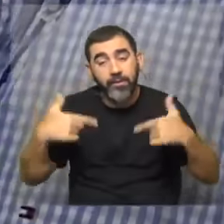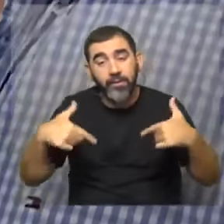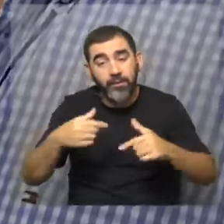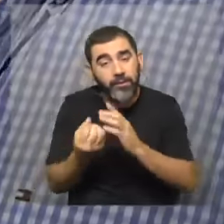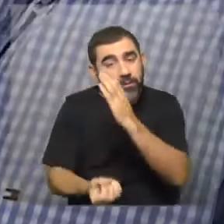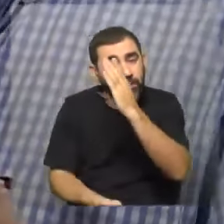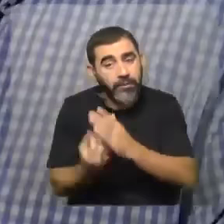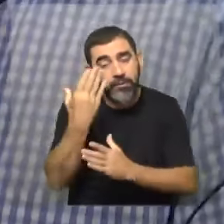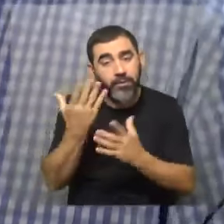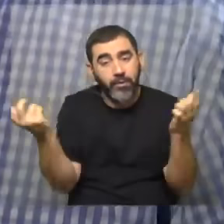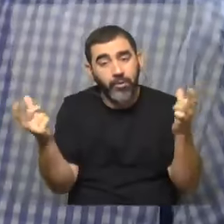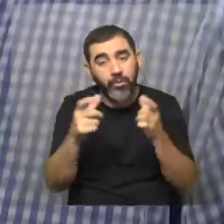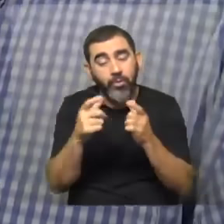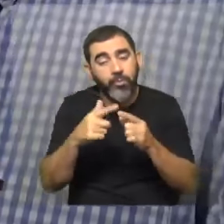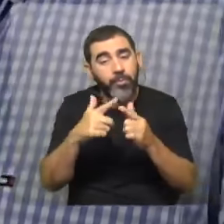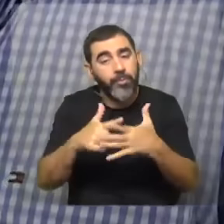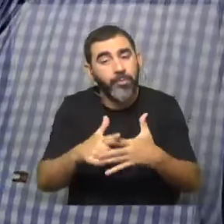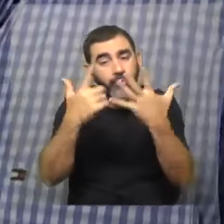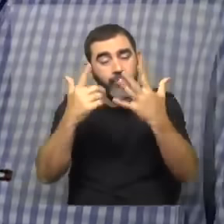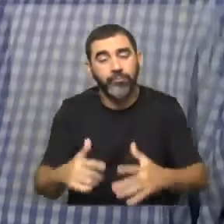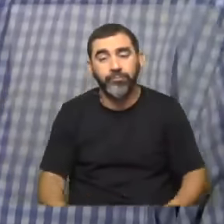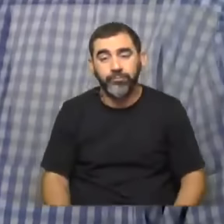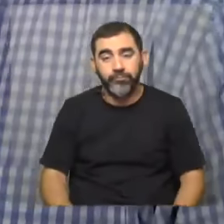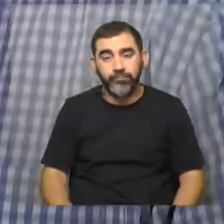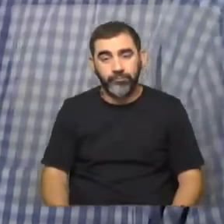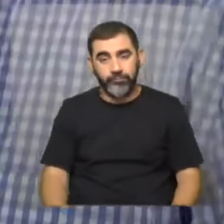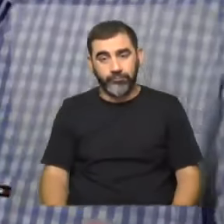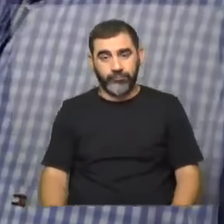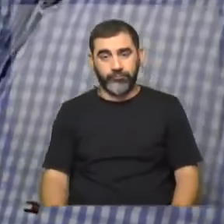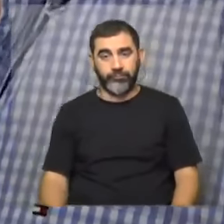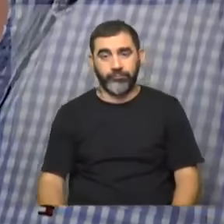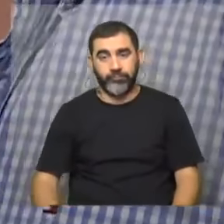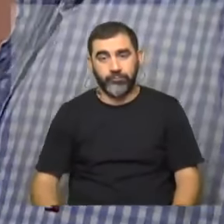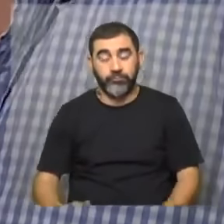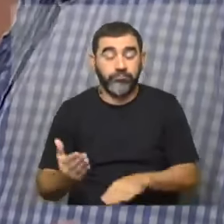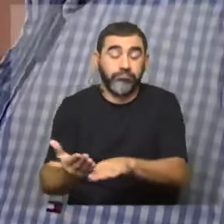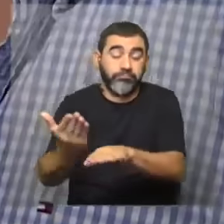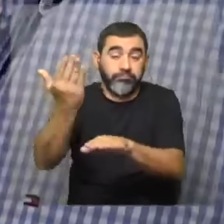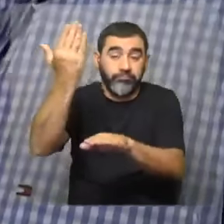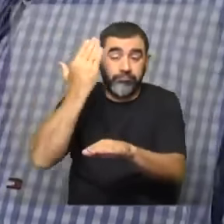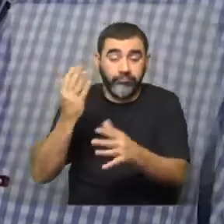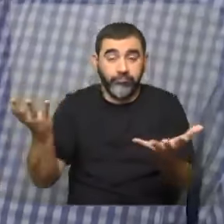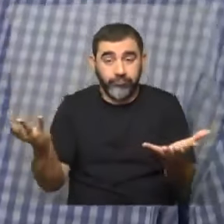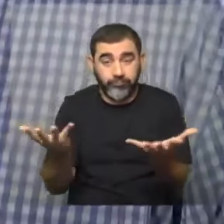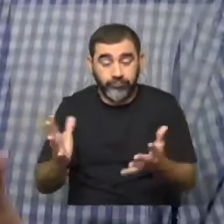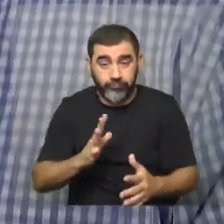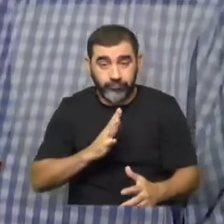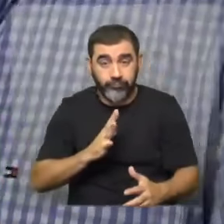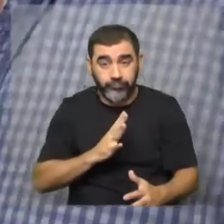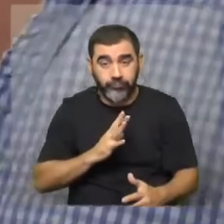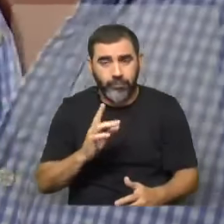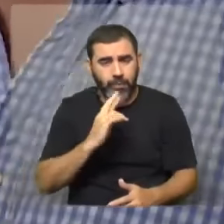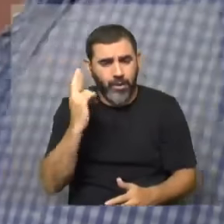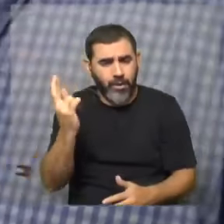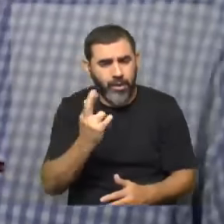una comisión de festejos por tanto estos son los antecedentes que al día de hoy existen y llama la